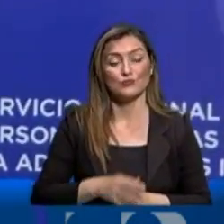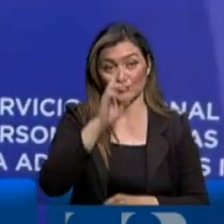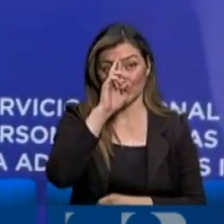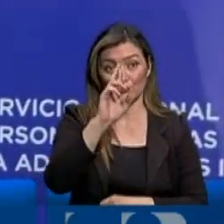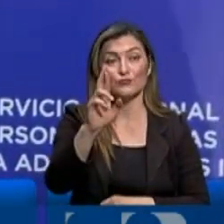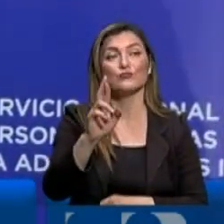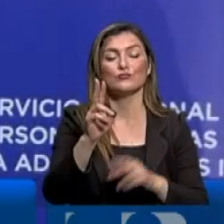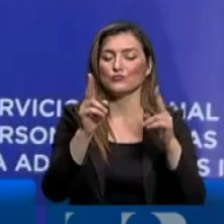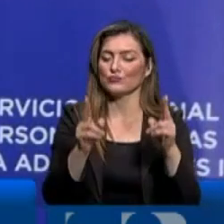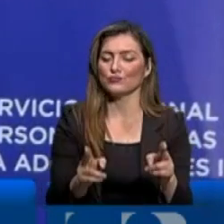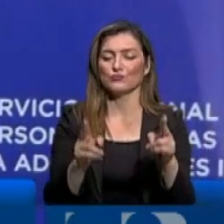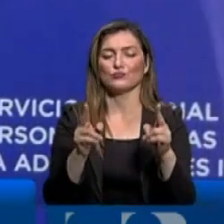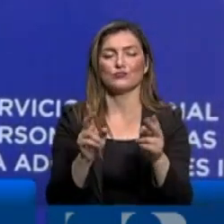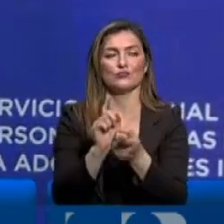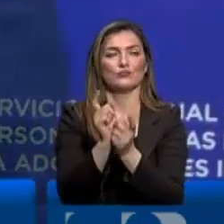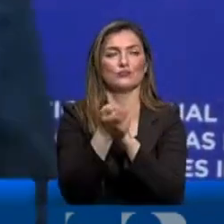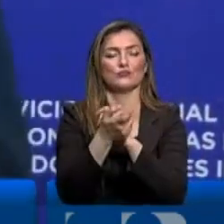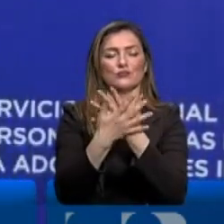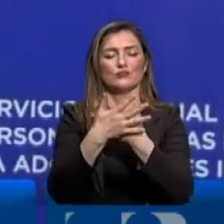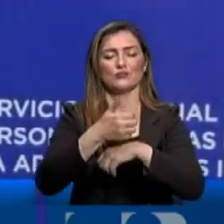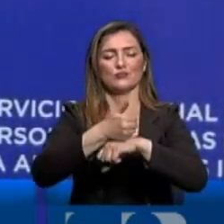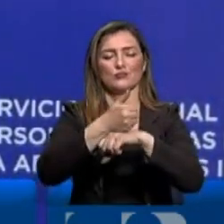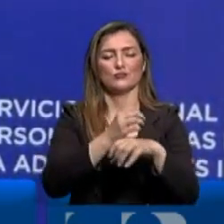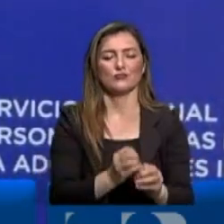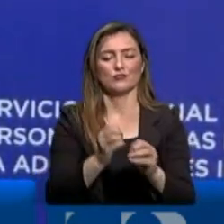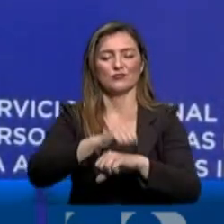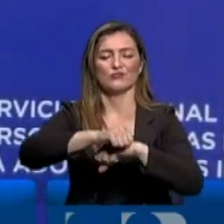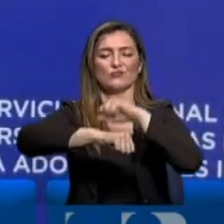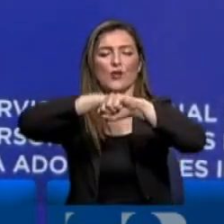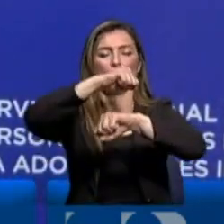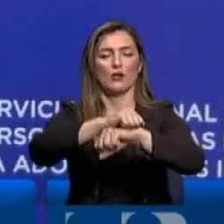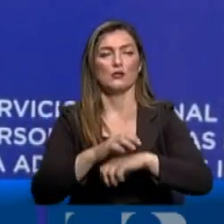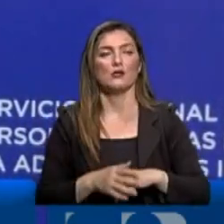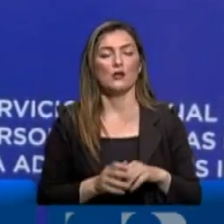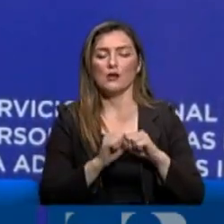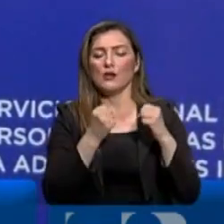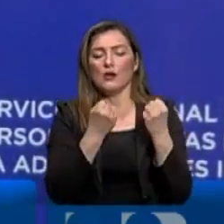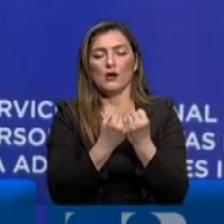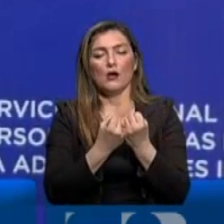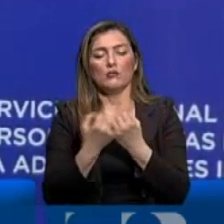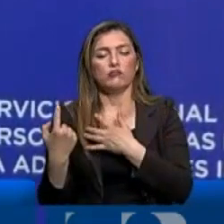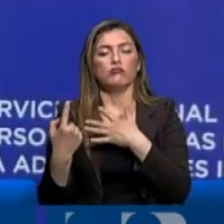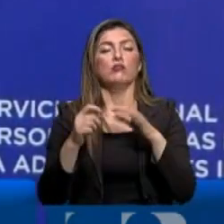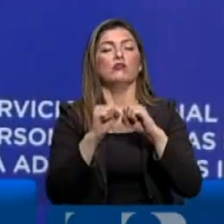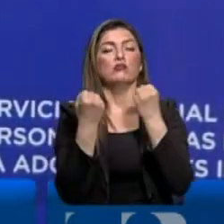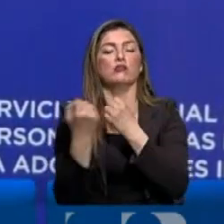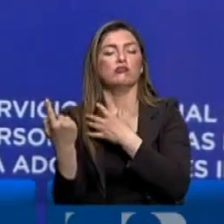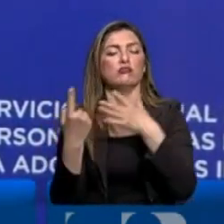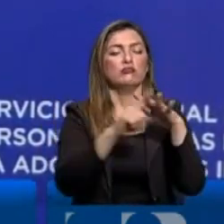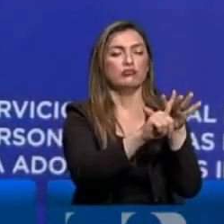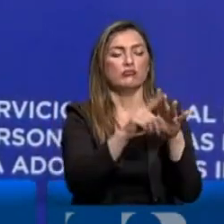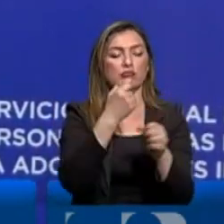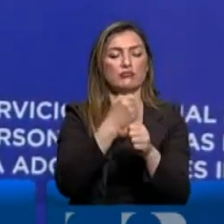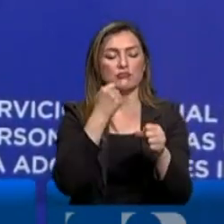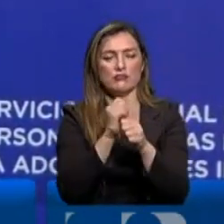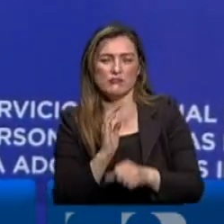y transformar el sistema penitenciario. La resocialización y reinserción. Trabajamos para transformar el Sistema Nacional de